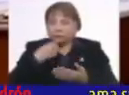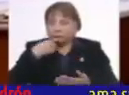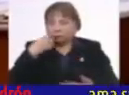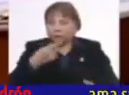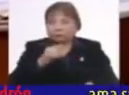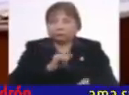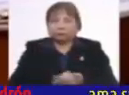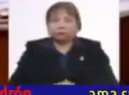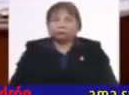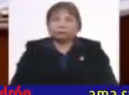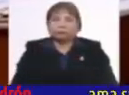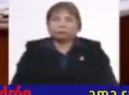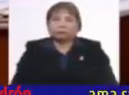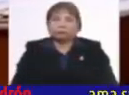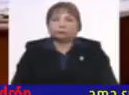que